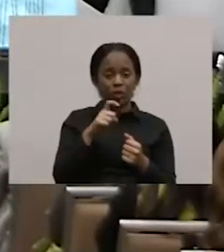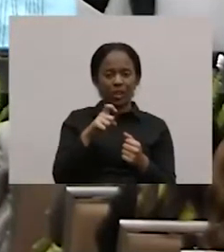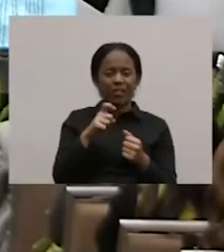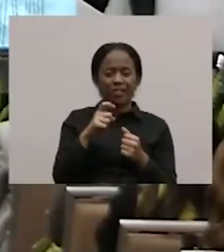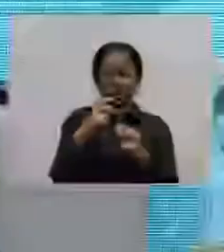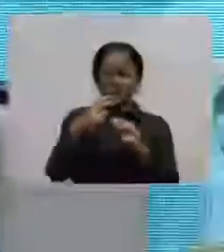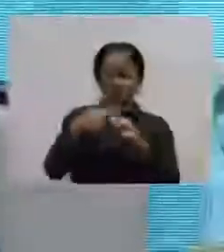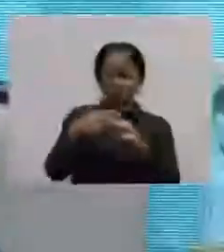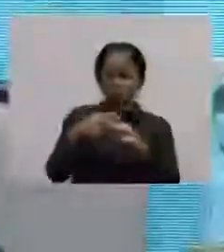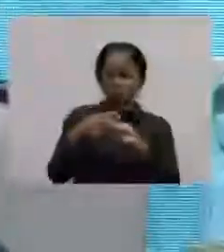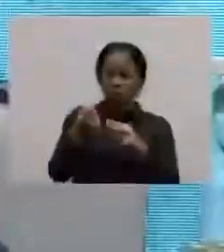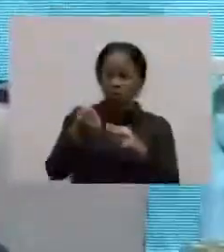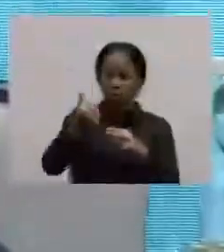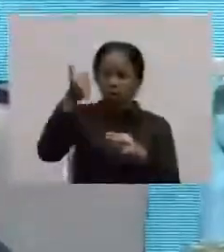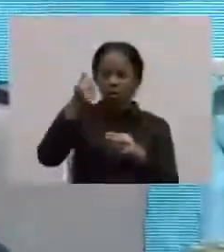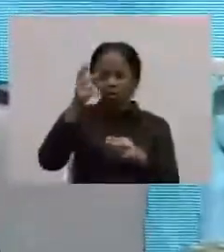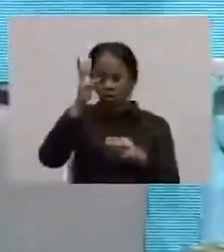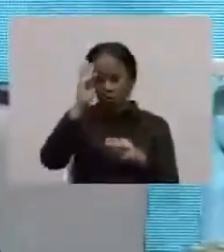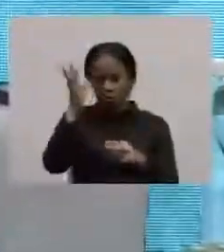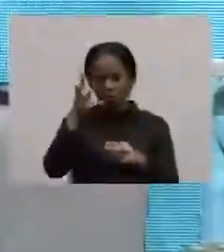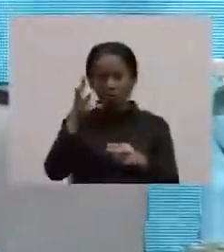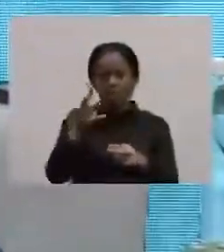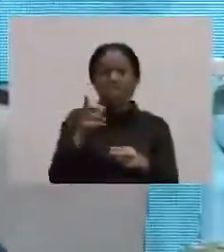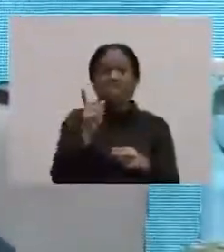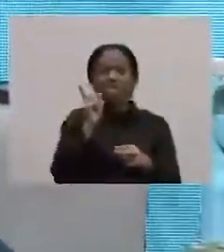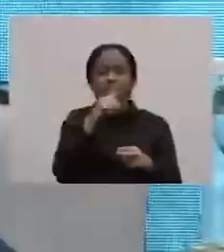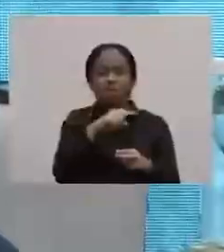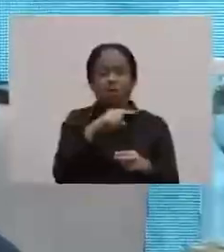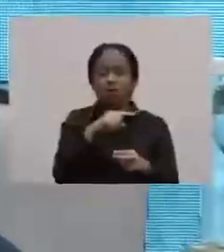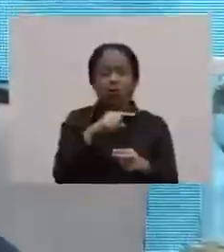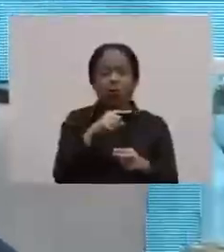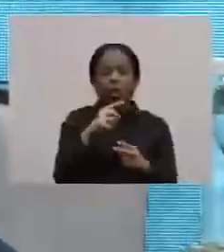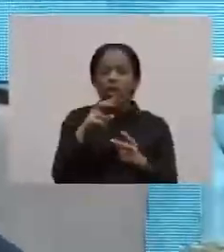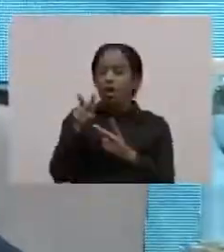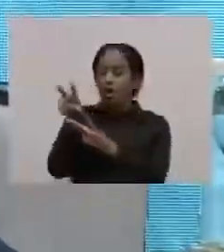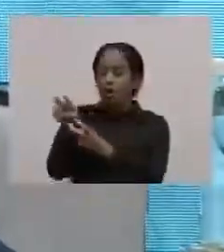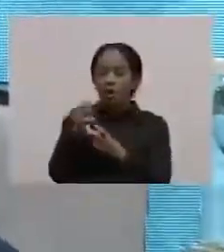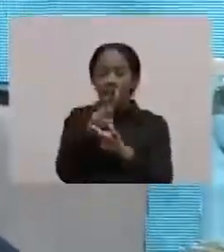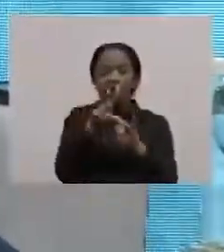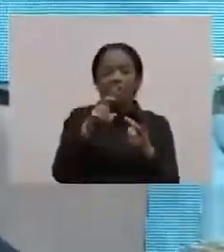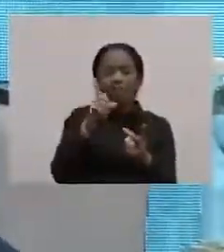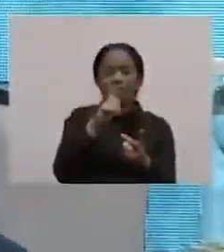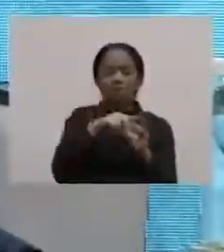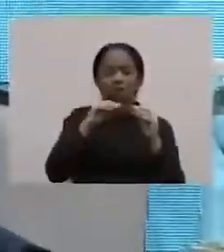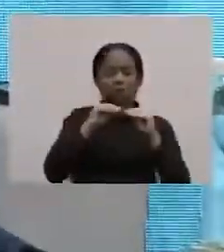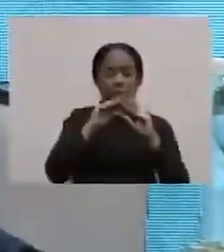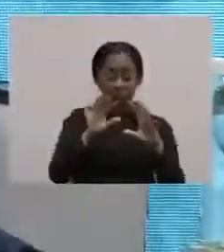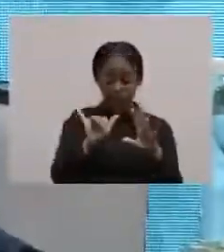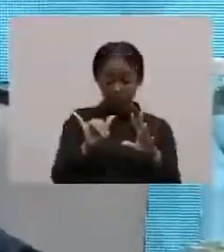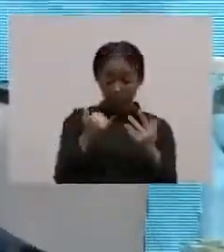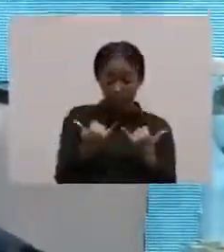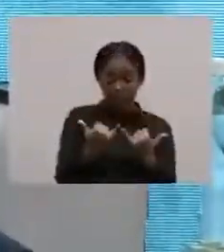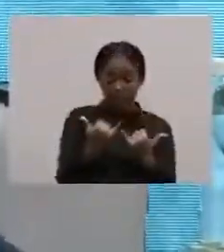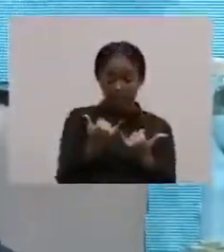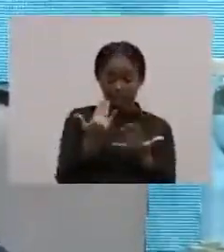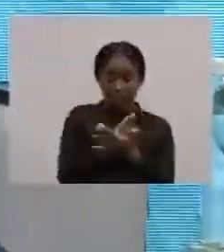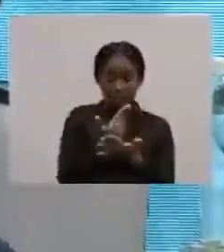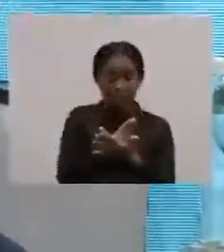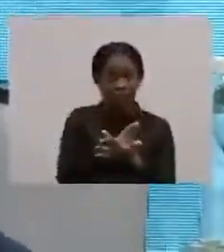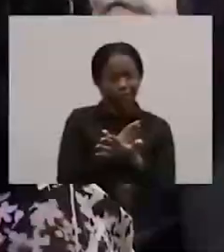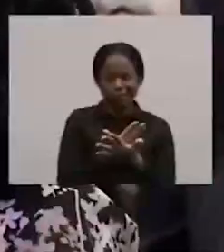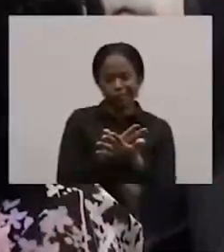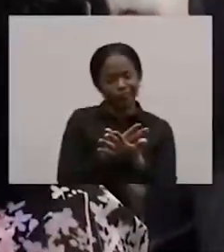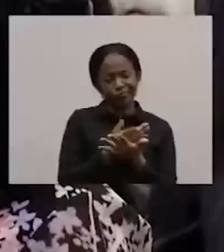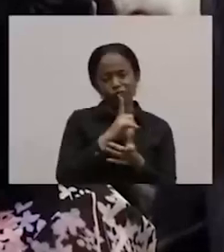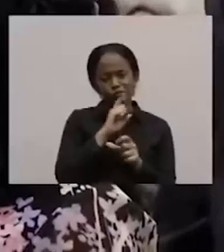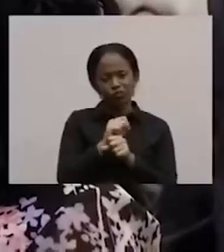No, si es falso, no es noticia. Es un mensaje falso que se divulga. Eso no es de ahora. Eso no es nuevo.